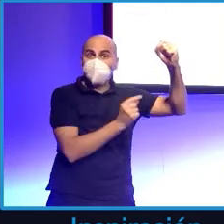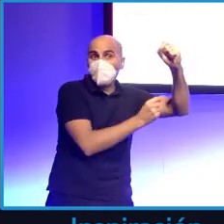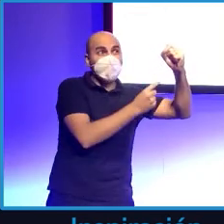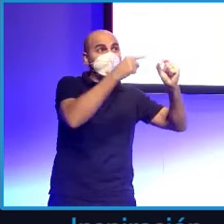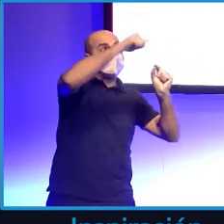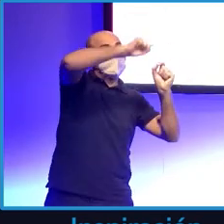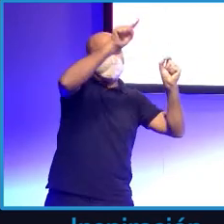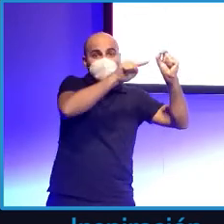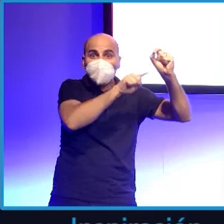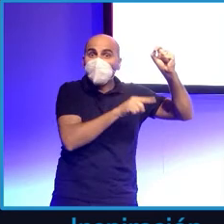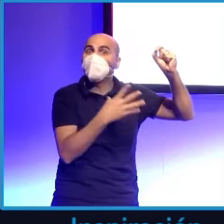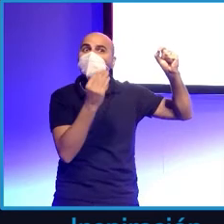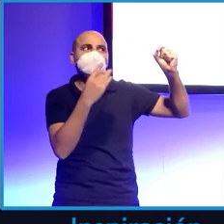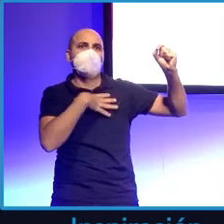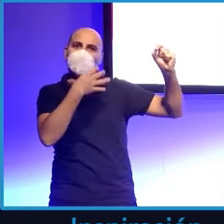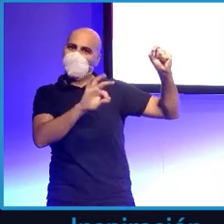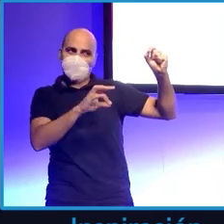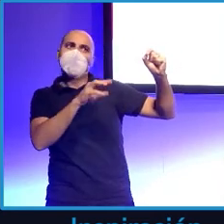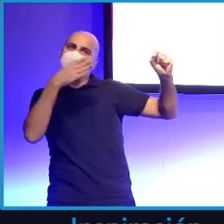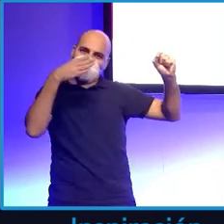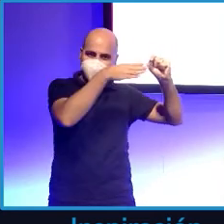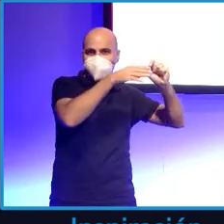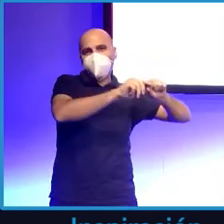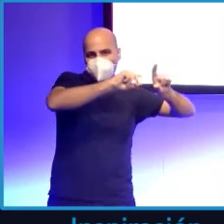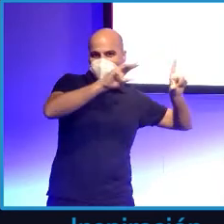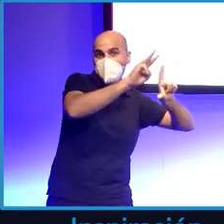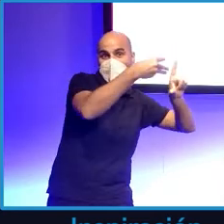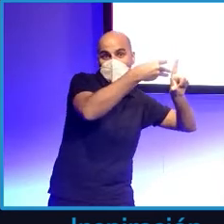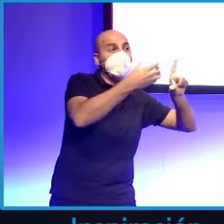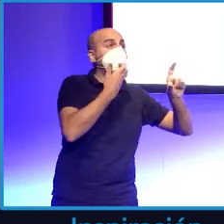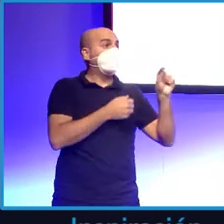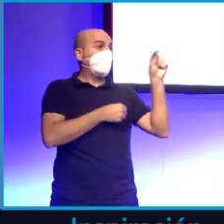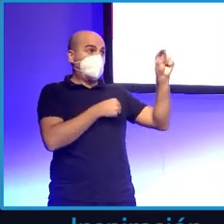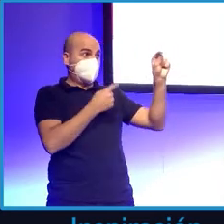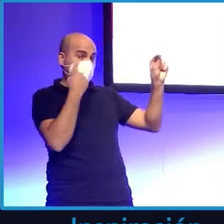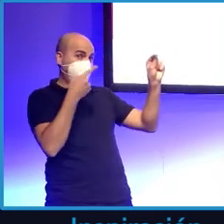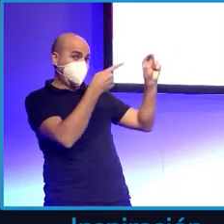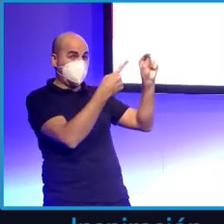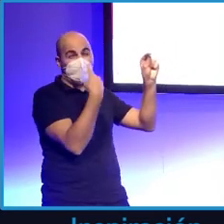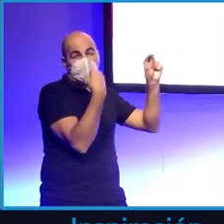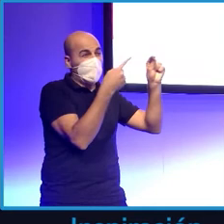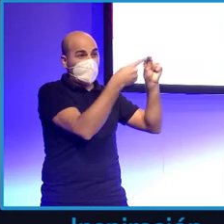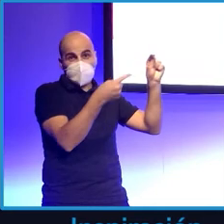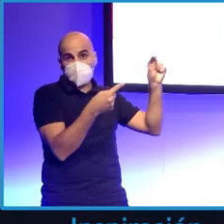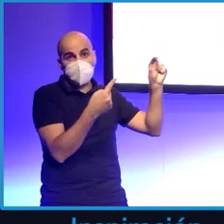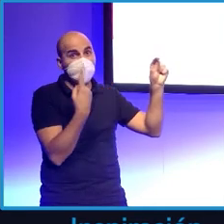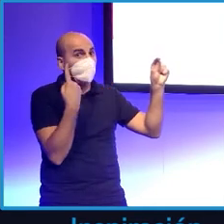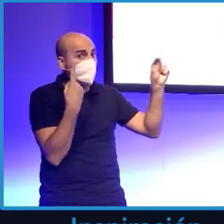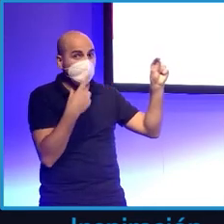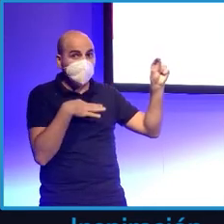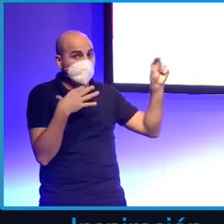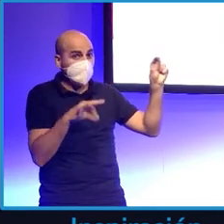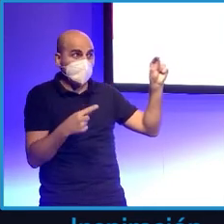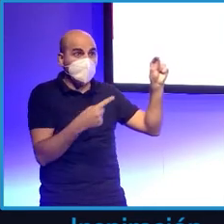web sólo hay un camino para llegar a ésta y 1 2 3 4 5 probablemente aquí haya más gente que tenga esta web por lo tanto más